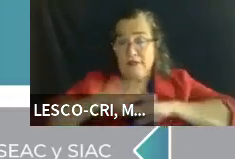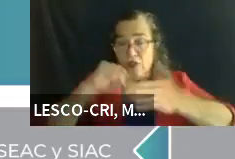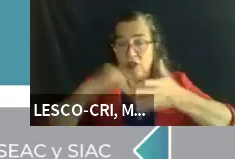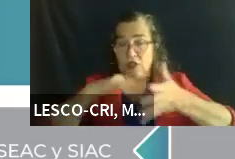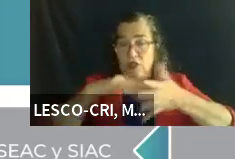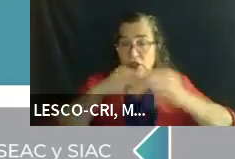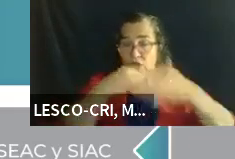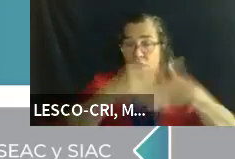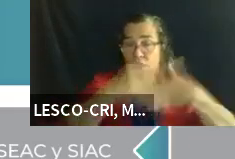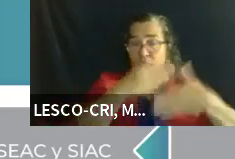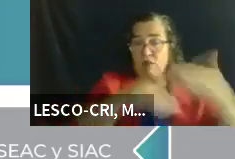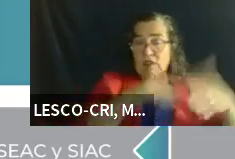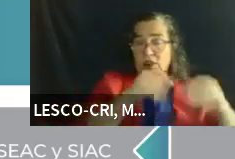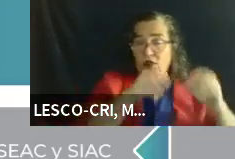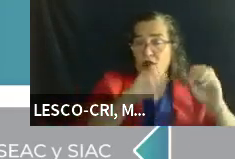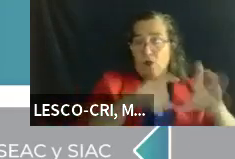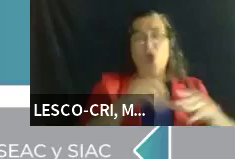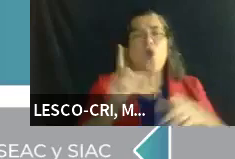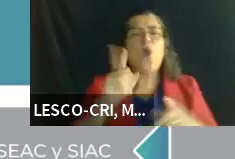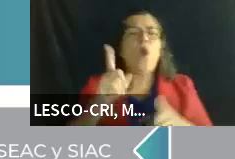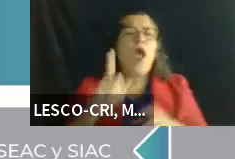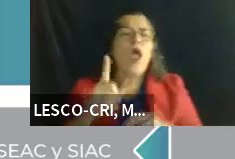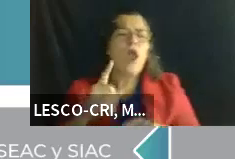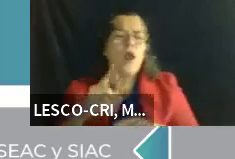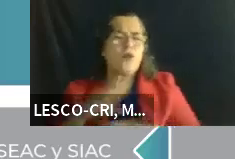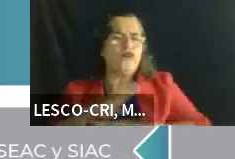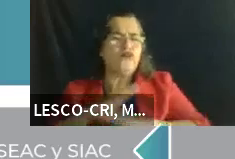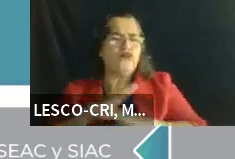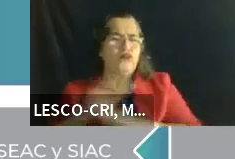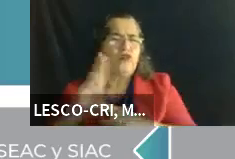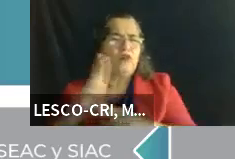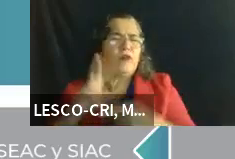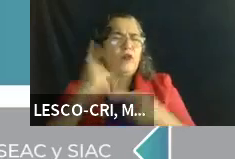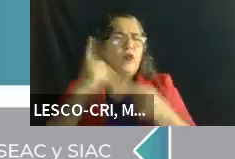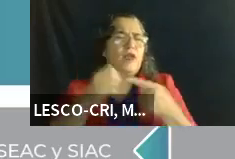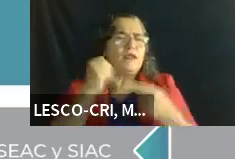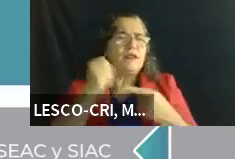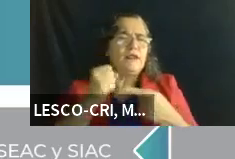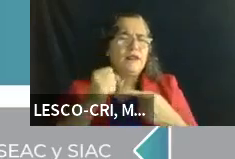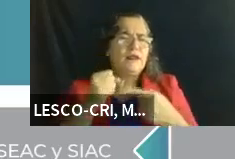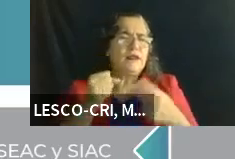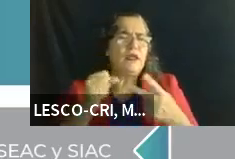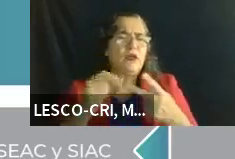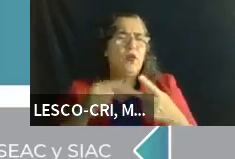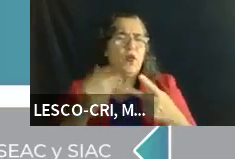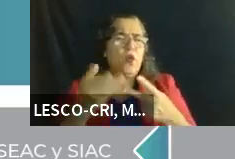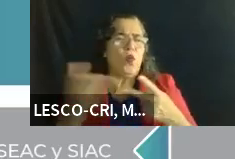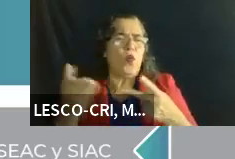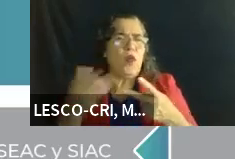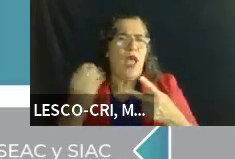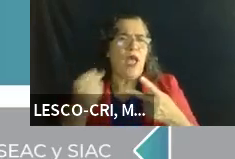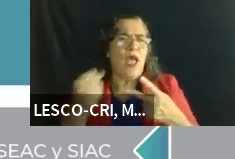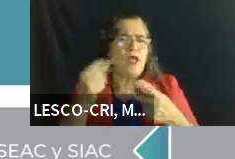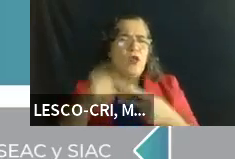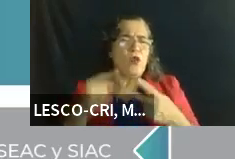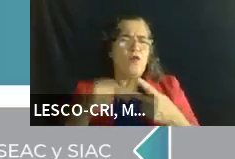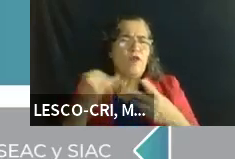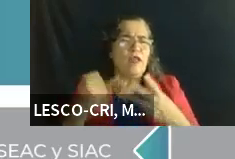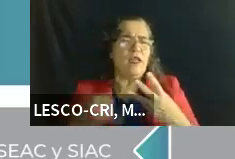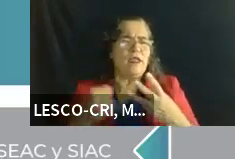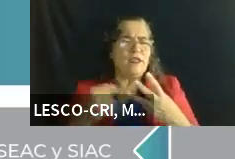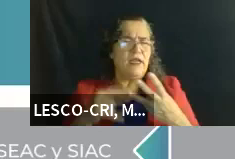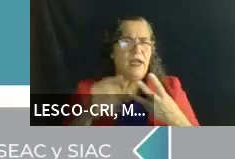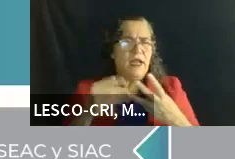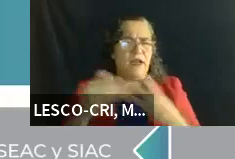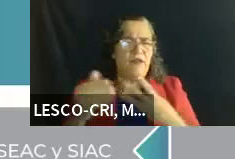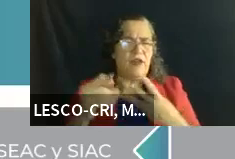el rendimiento académico de los estudiantes por asignatura, por año y al finalizar la carrera? ¿Cuál es el índice de empleabilidad de los